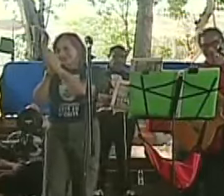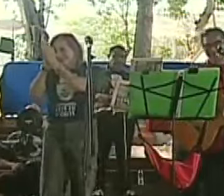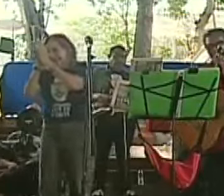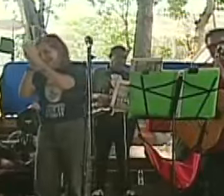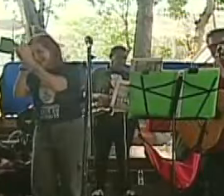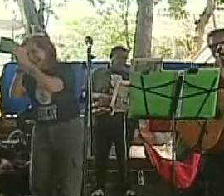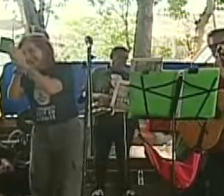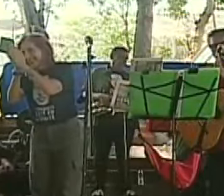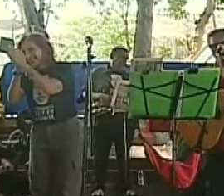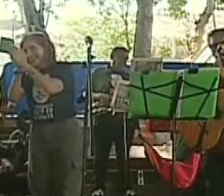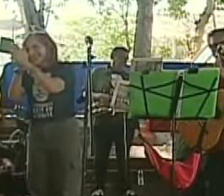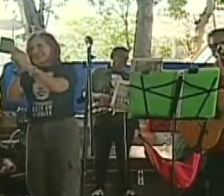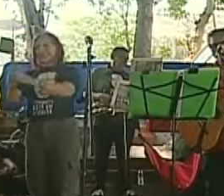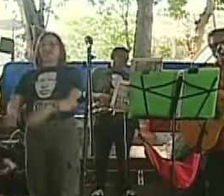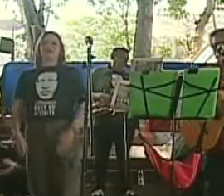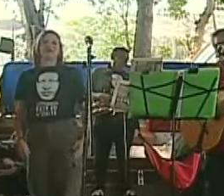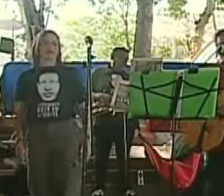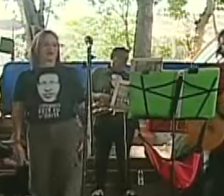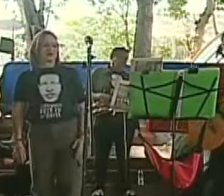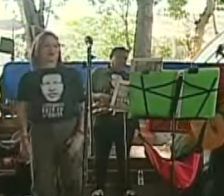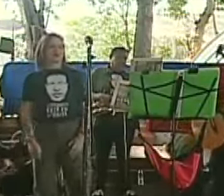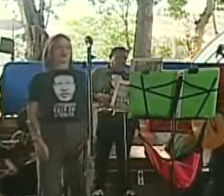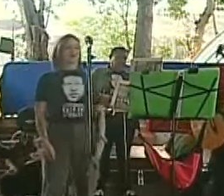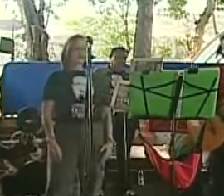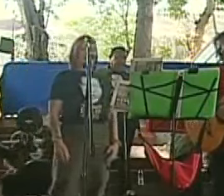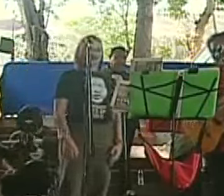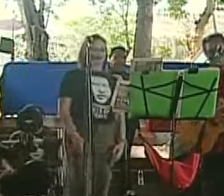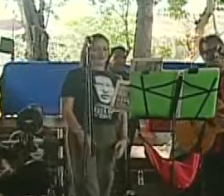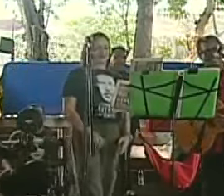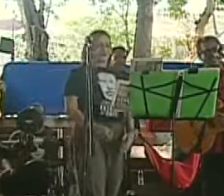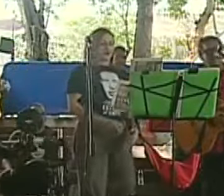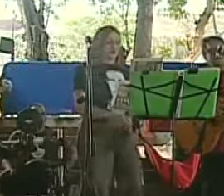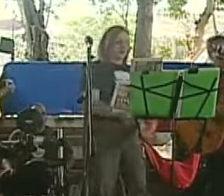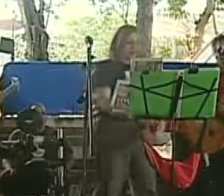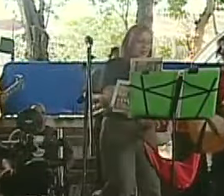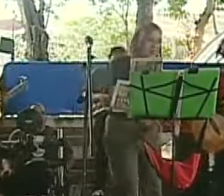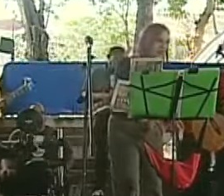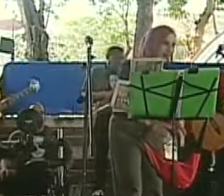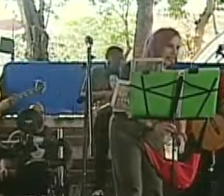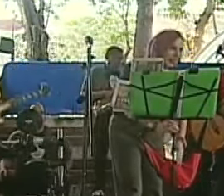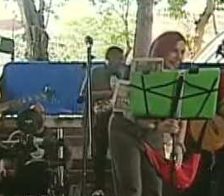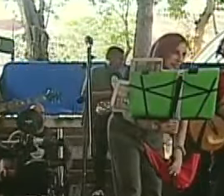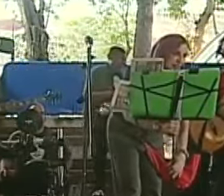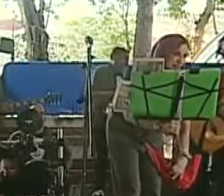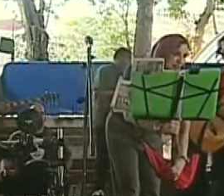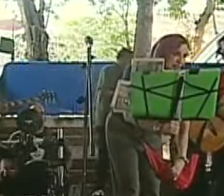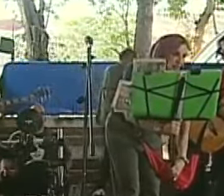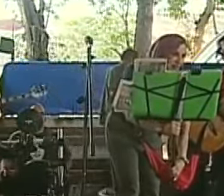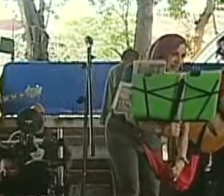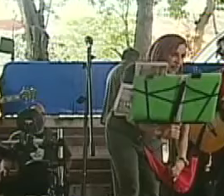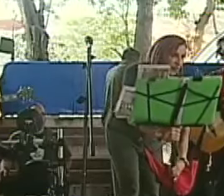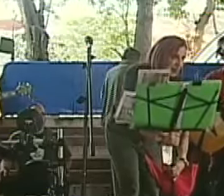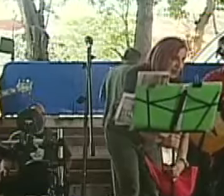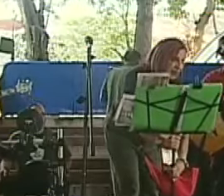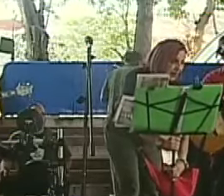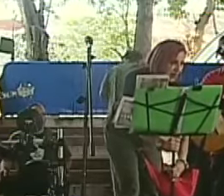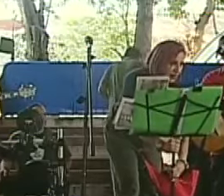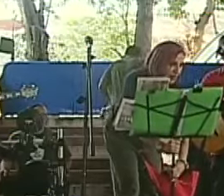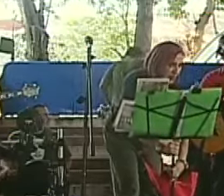Gracias, hermano, hermana. Y continuamos contando la historia a través de la música en este